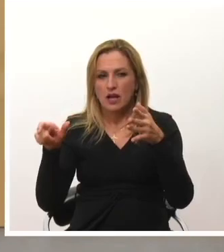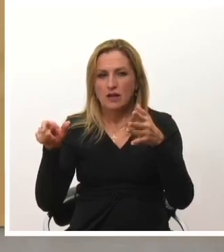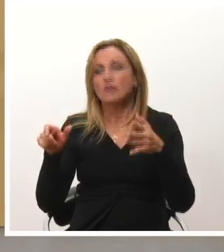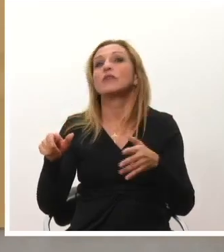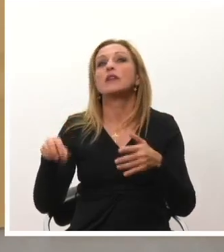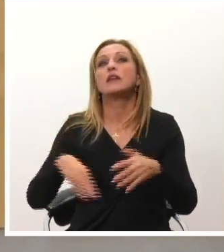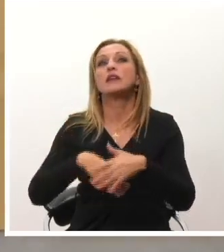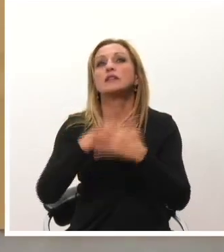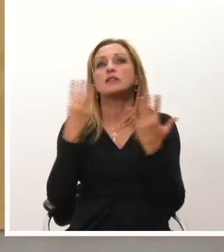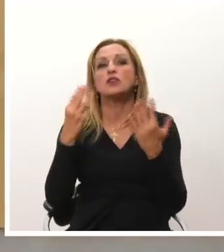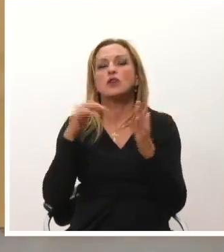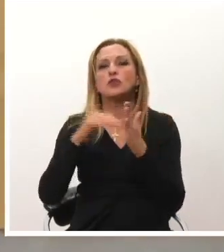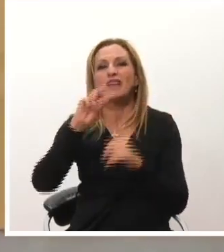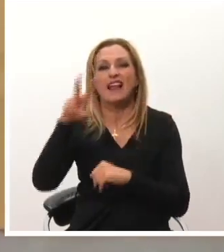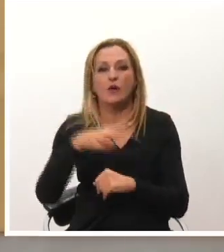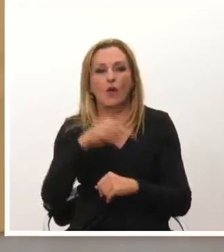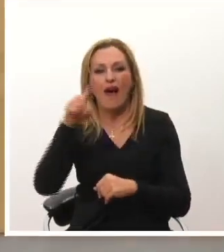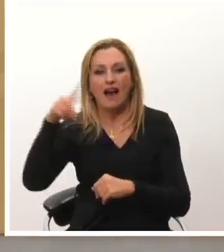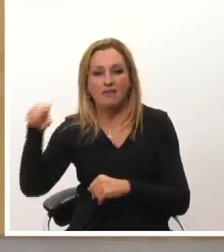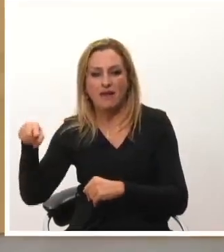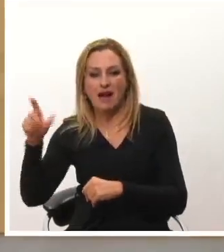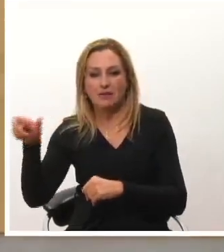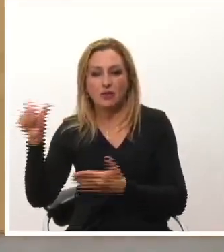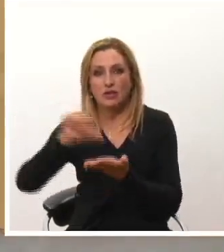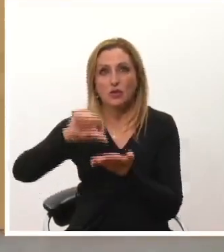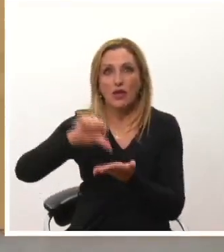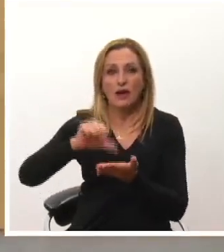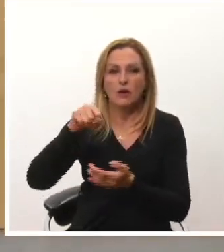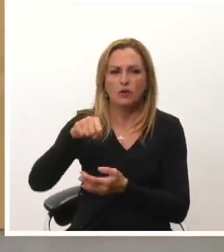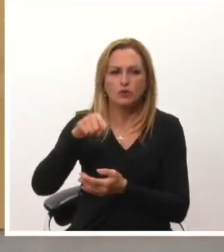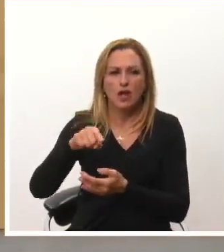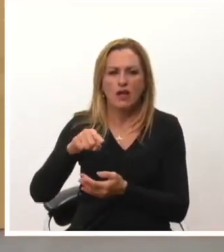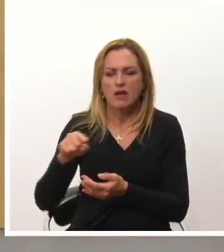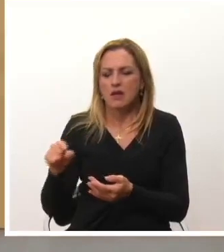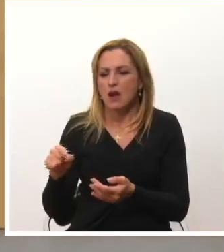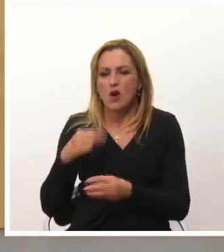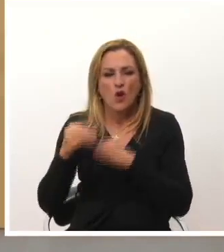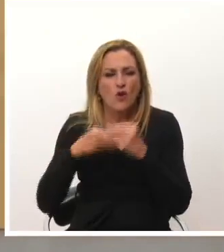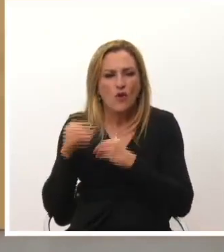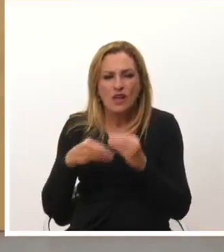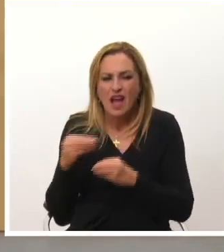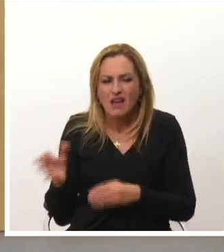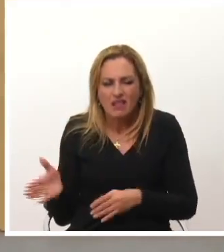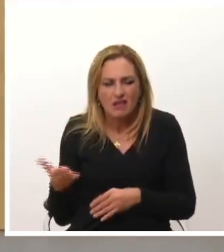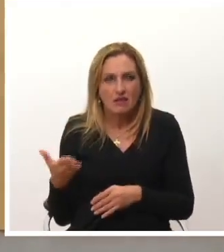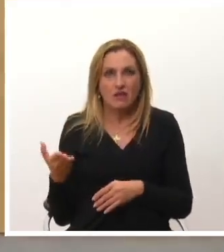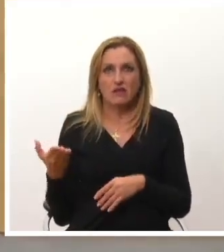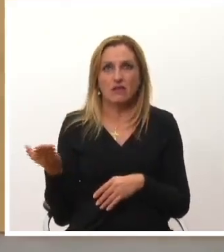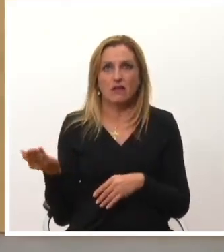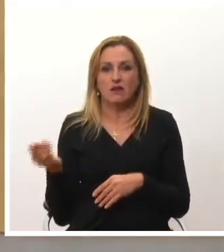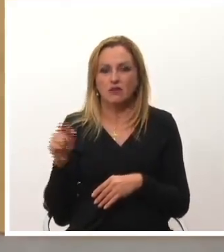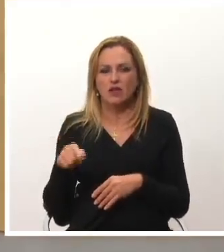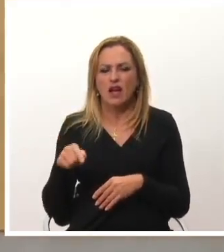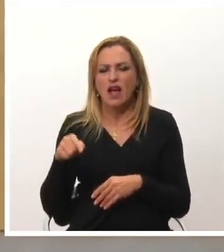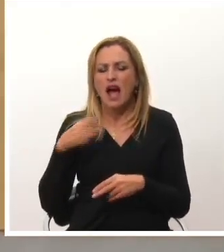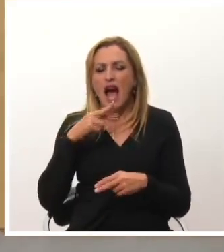que ustedes vengan y hagan ustedes esta este churro que lo he dicho otras veces usted lo que hace es un churro pues veo que además usted habla de las políticas de Madrid que me